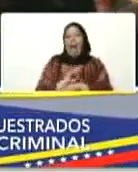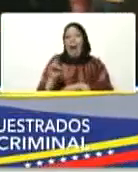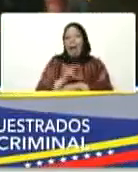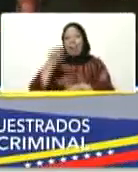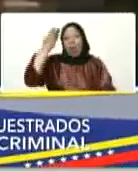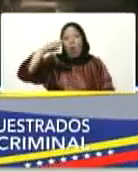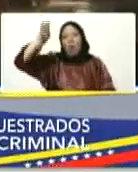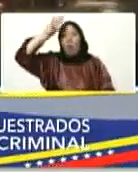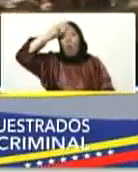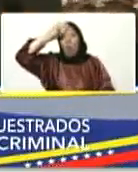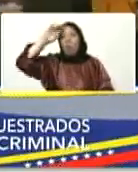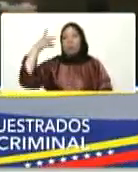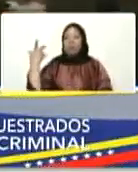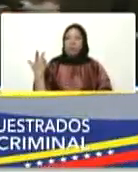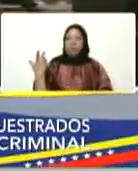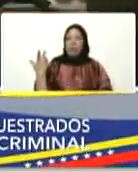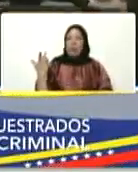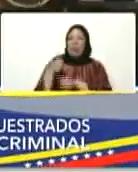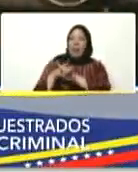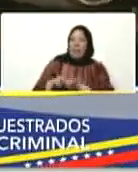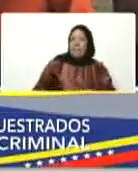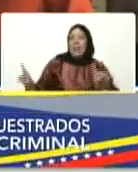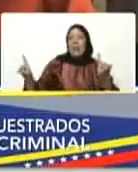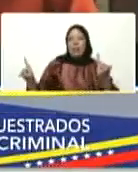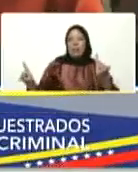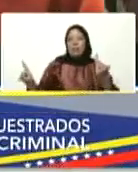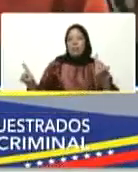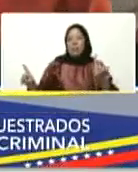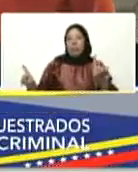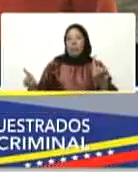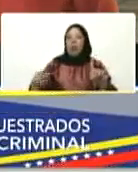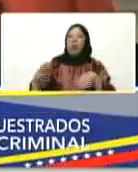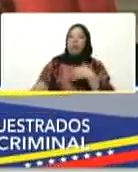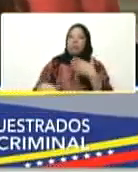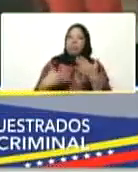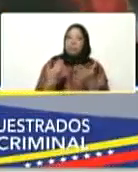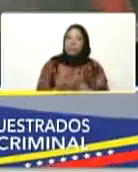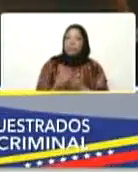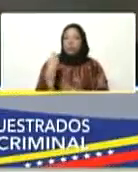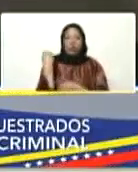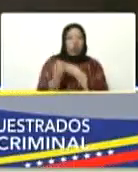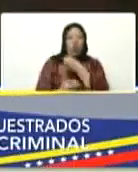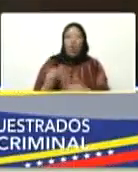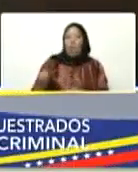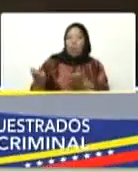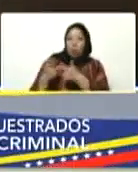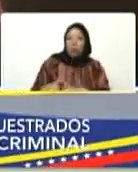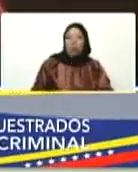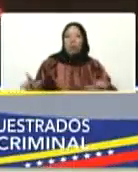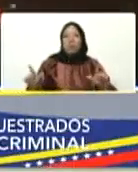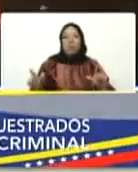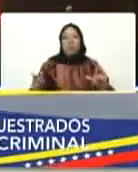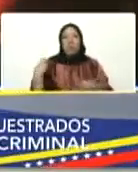y hubiéramos evitado que se expandiera para que ustedes vean cómo el imperialismo hace